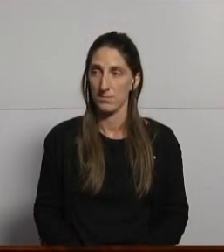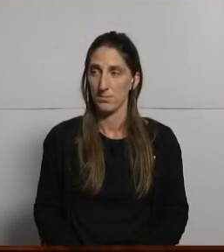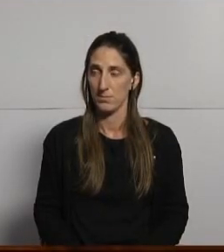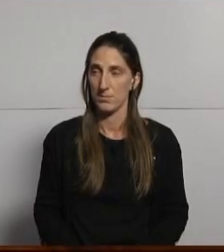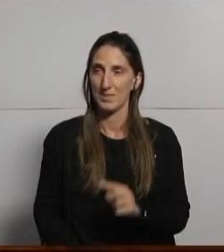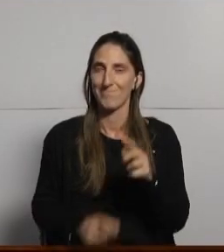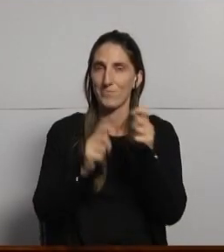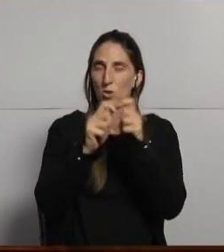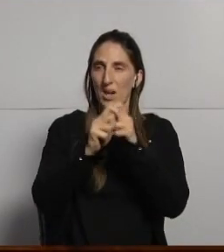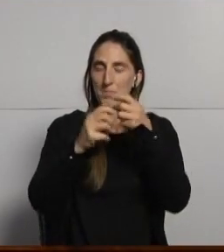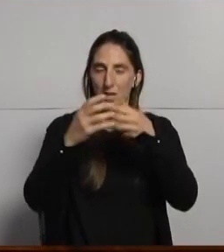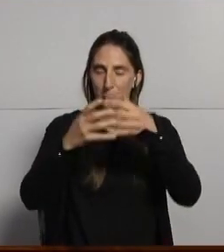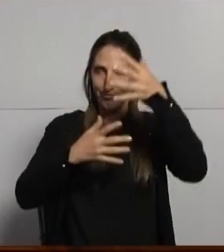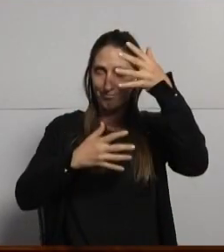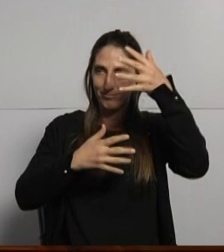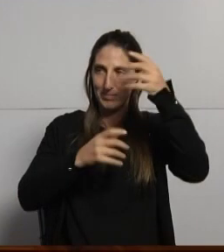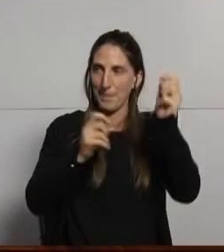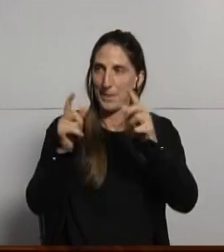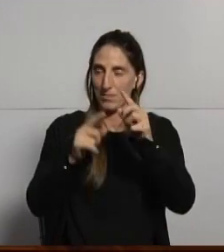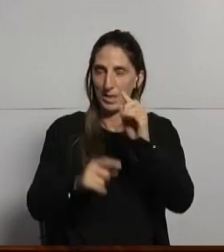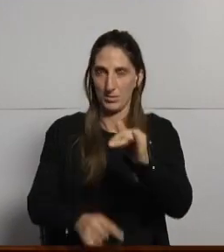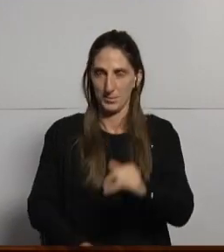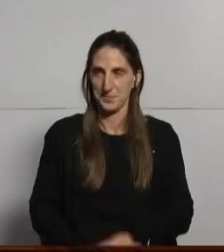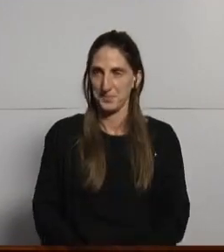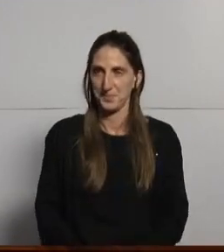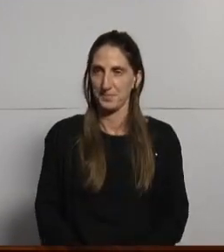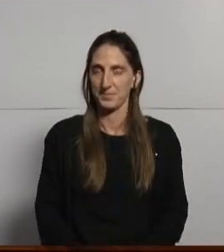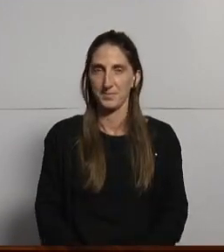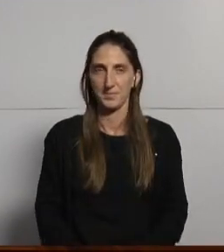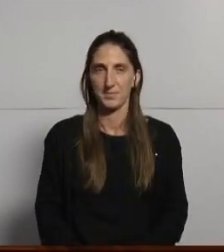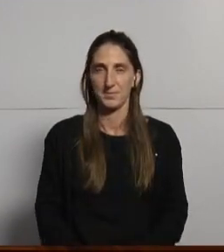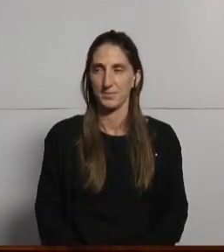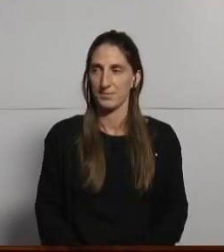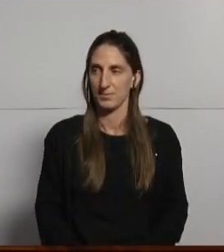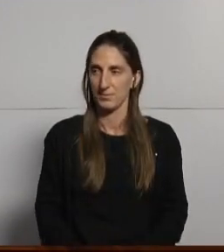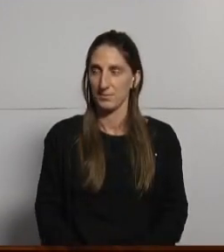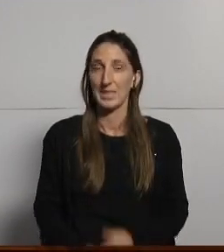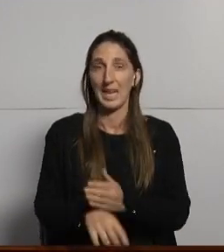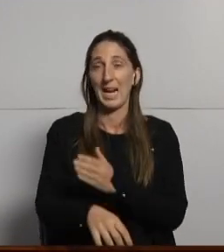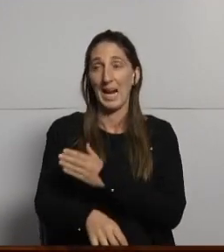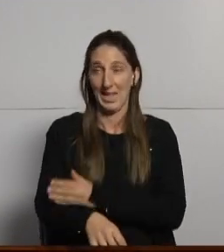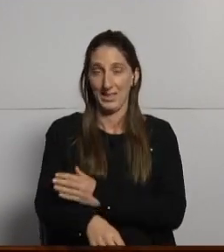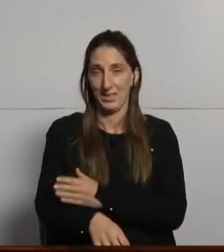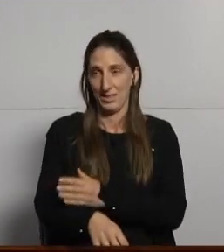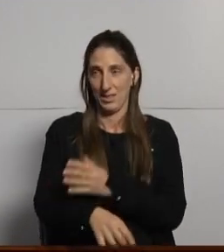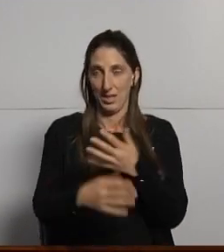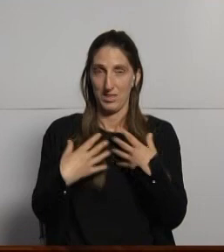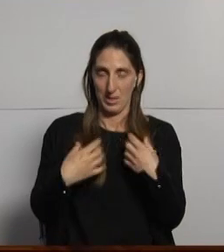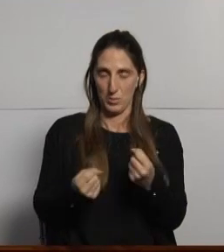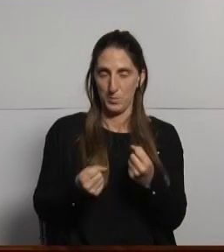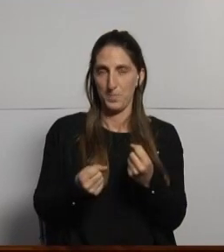No me está cambiando la... Ahí. Bueno, bien. Antes de entrar en el capítulo